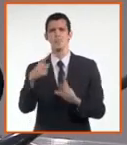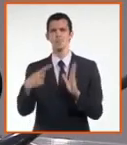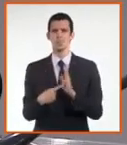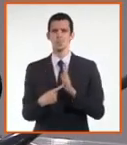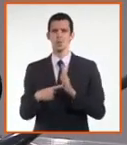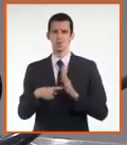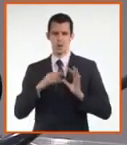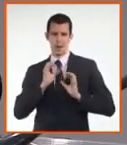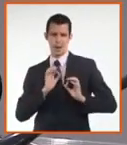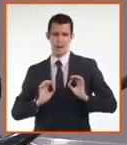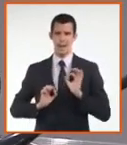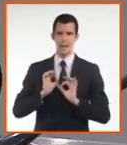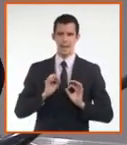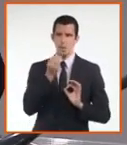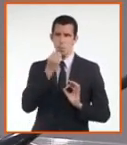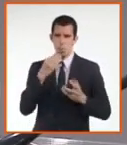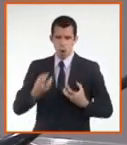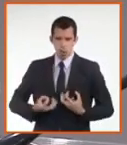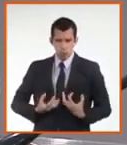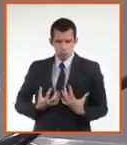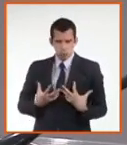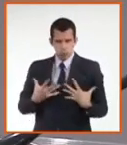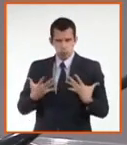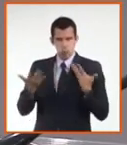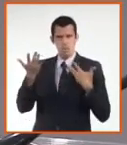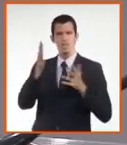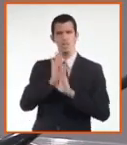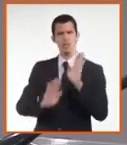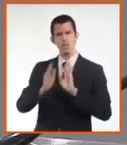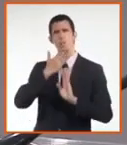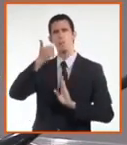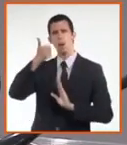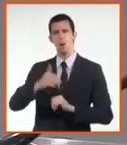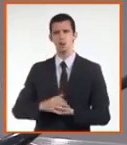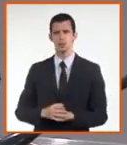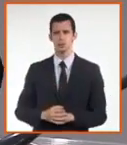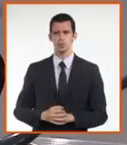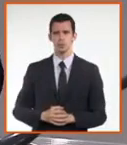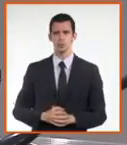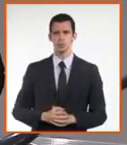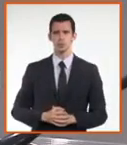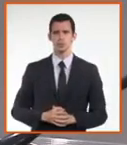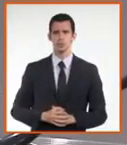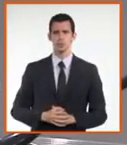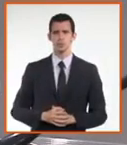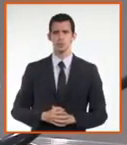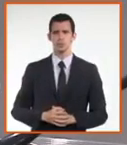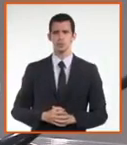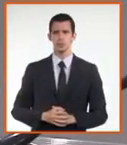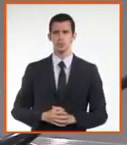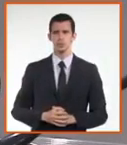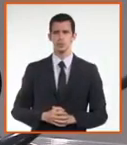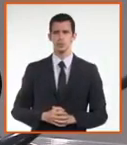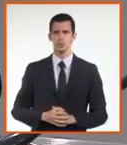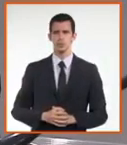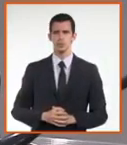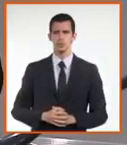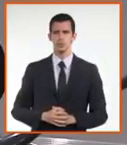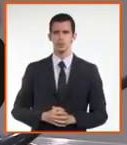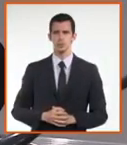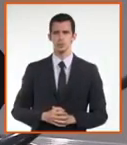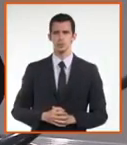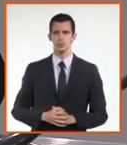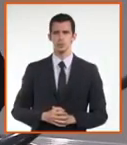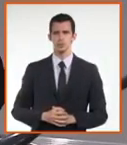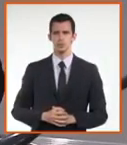de ampliación amplificación viral e inducida por por anticuerpos y qué